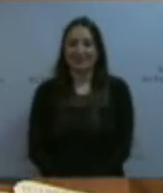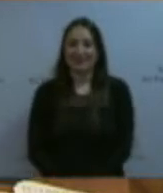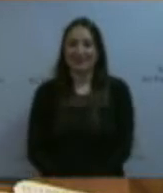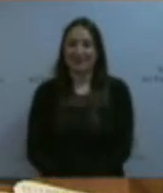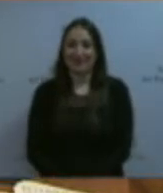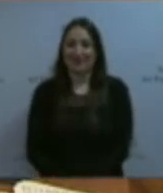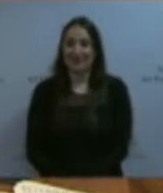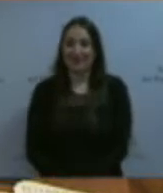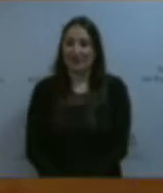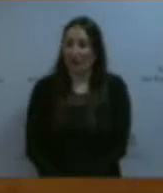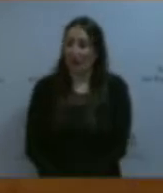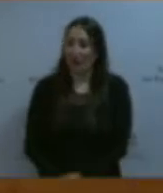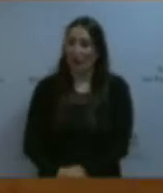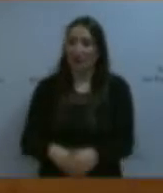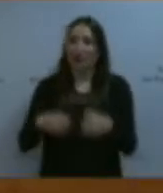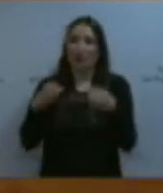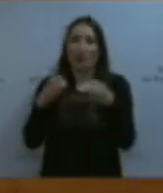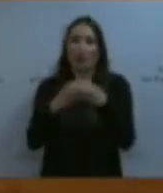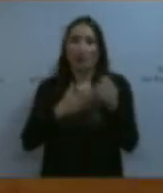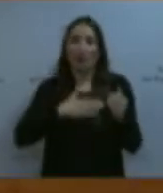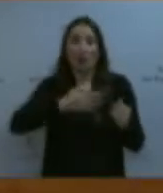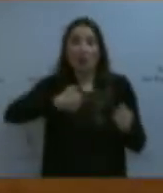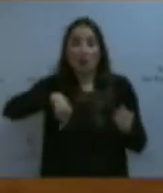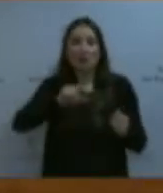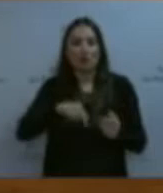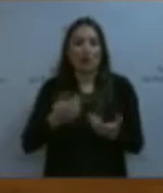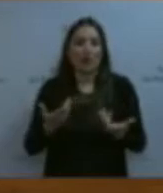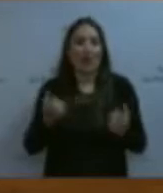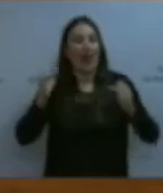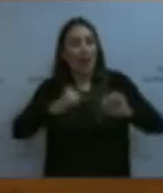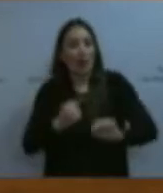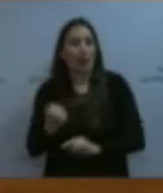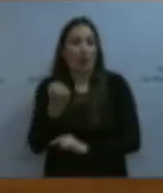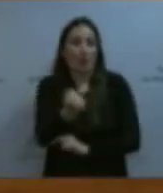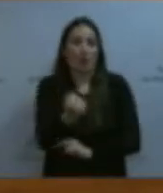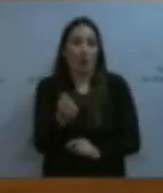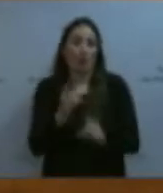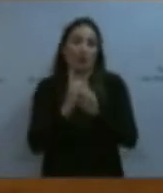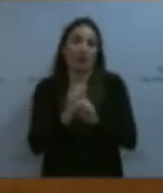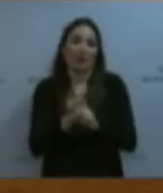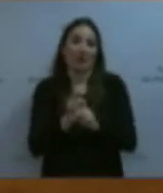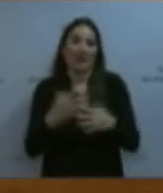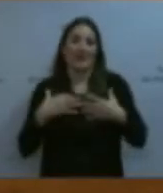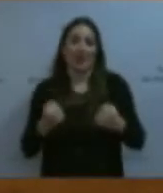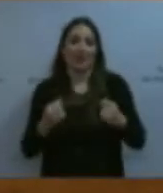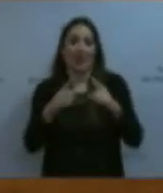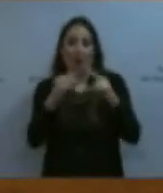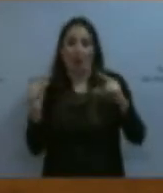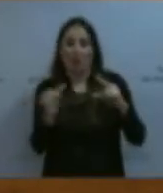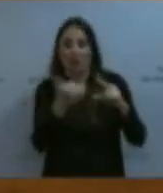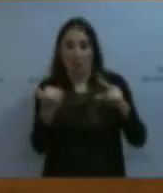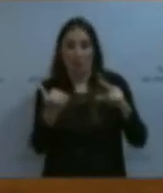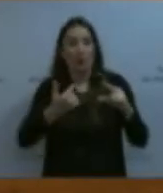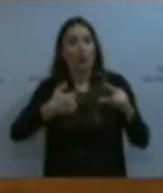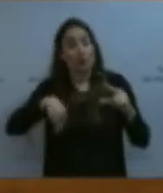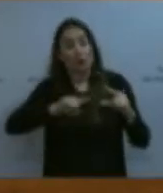Bien, el nuestro grupo parlamentario también está de acuerdo en reforzar el transporte sanitario del oriente de Asturias y por eso vamos a votar a favor de esta iniciativa. Compartimos